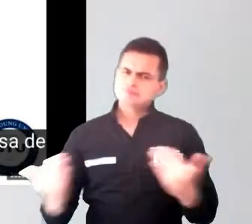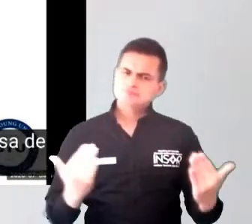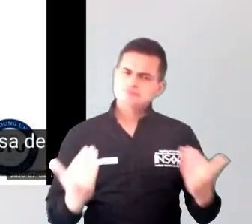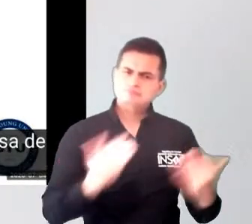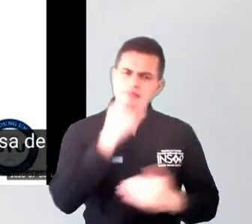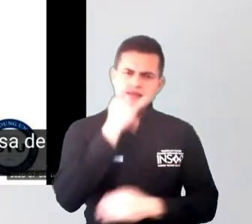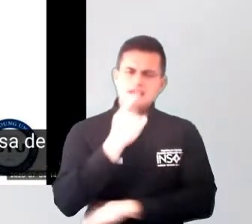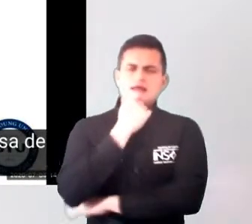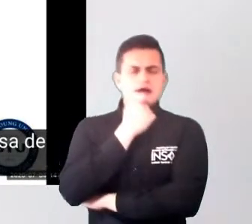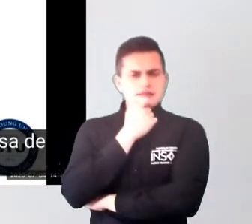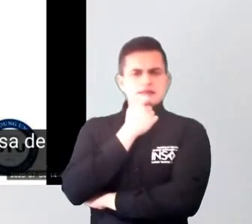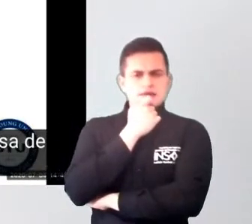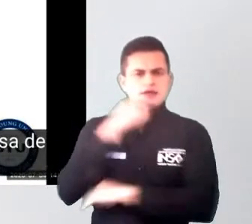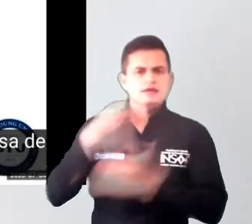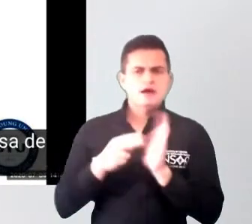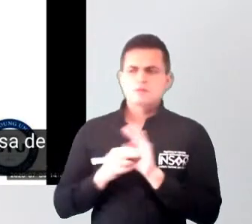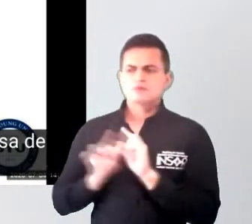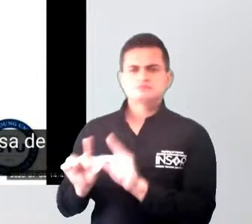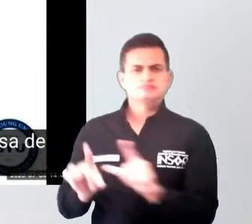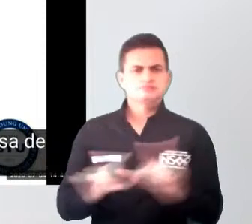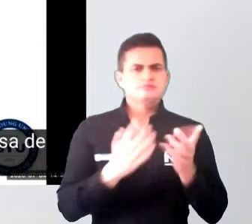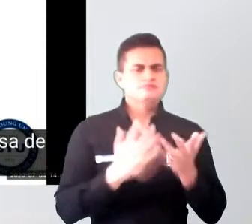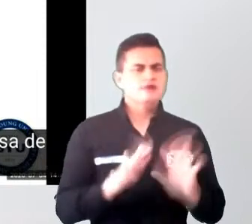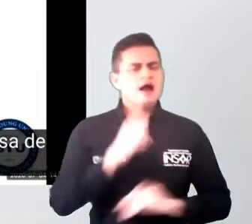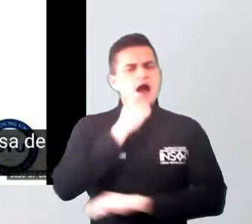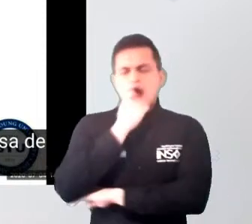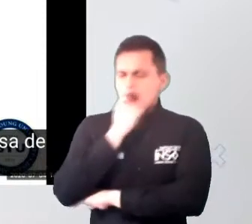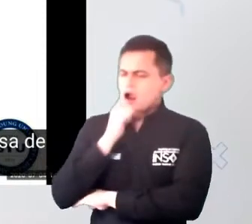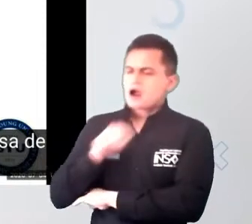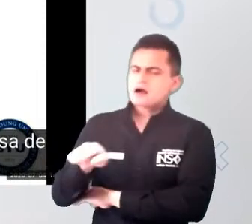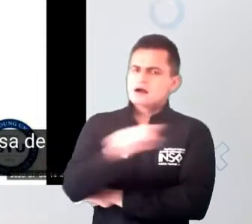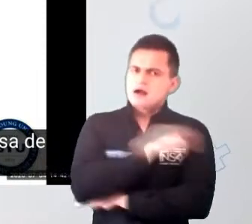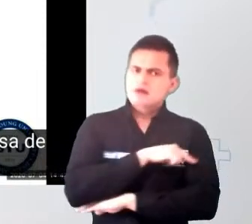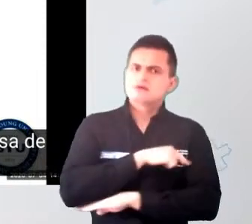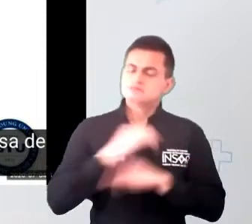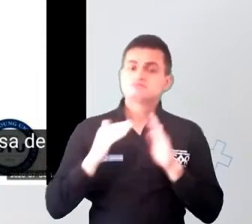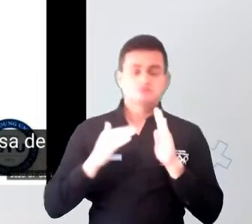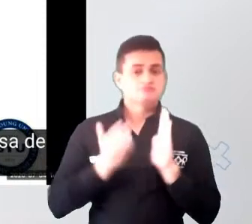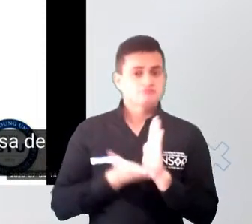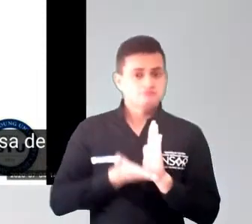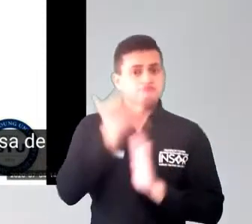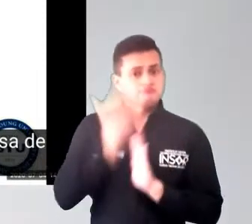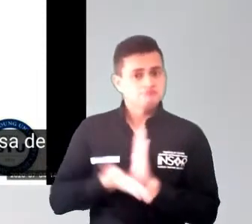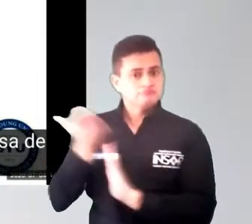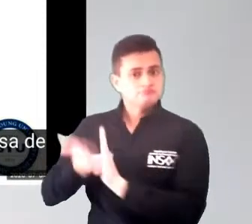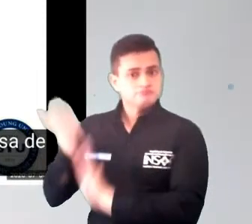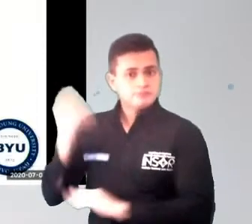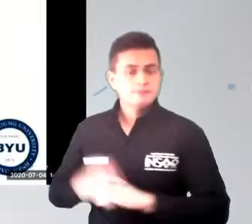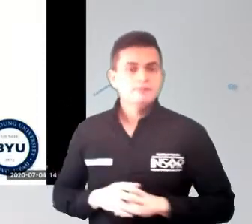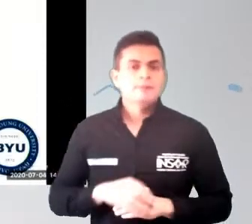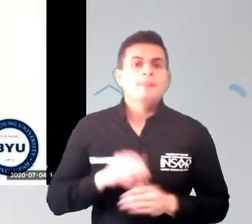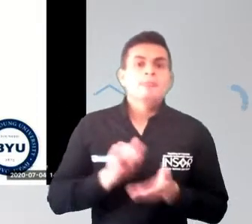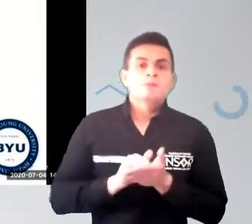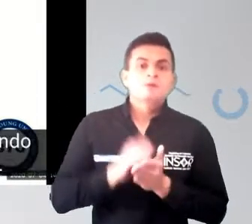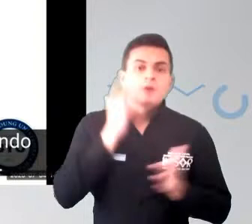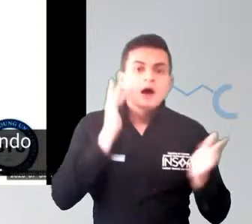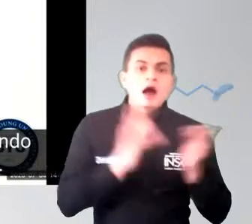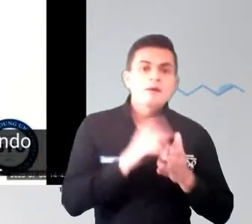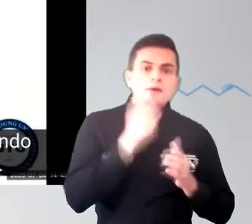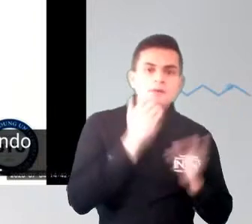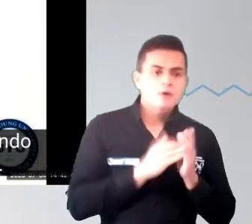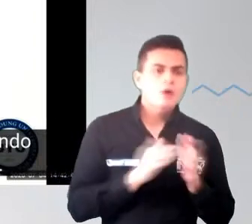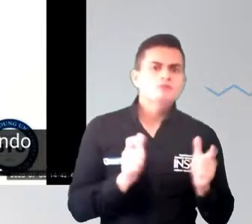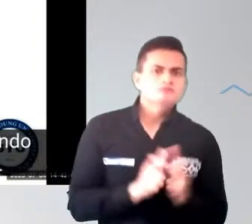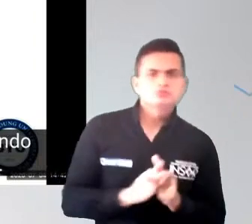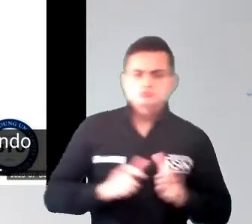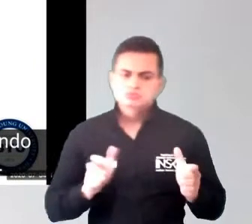tasas de finalización muy altas. Incluso cuando se compara entre estudiantes de minoría y no minoría, la tasa de finalización es